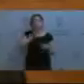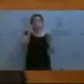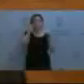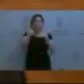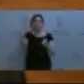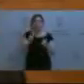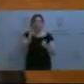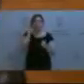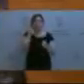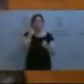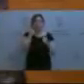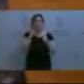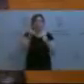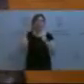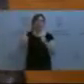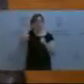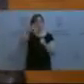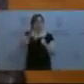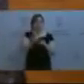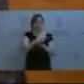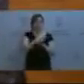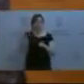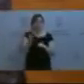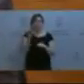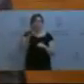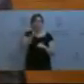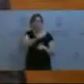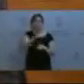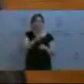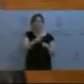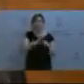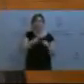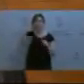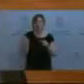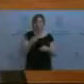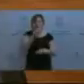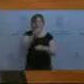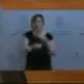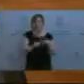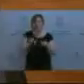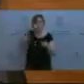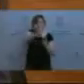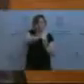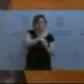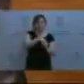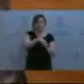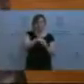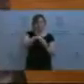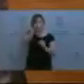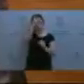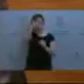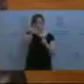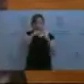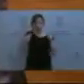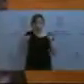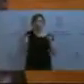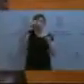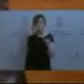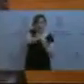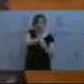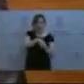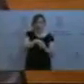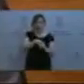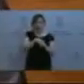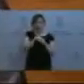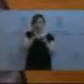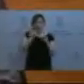diagnóstico del prerrománico, pero los políticos lo que tenemos que hacer es integrarlo en la cultura de Asturias, integrarlo en la educación de Asturias y en áreas transversales como el